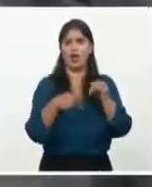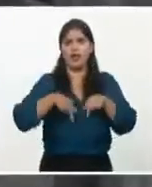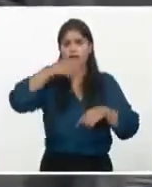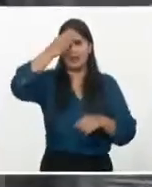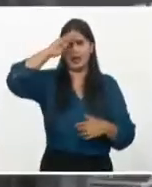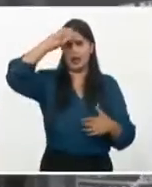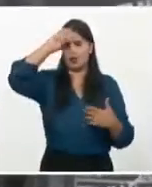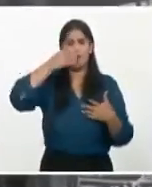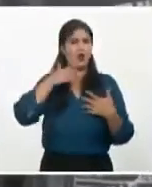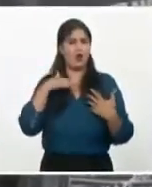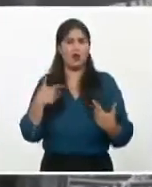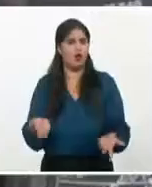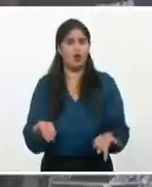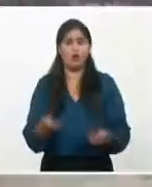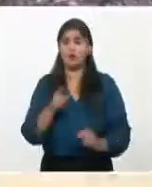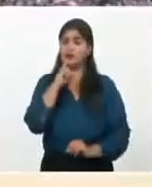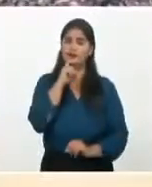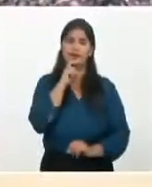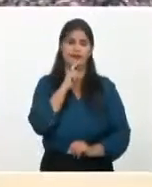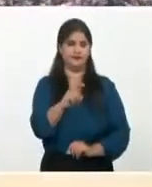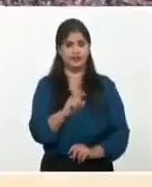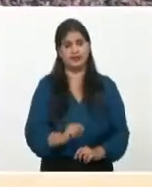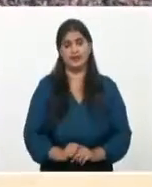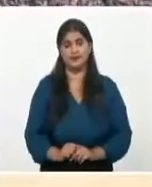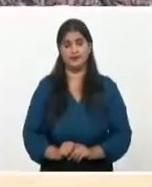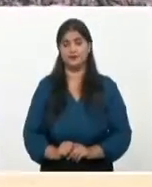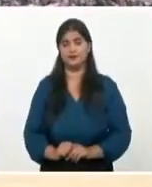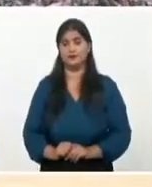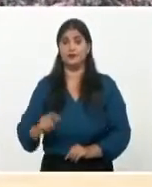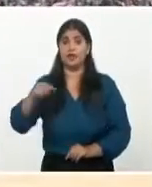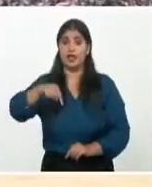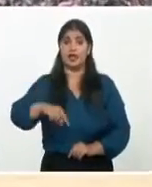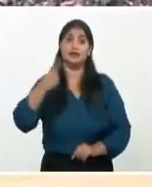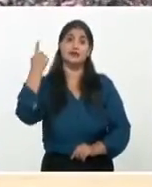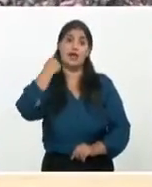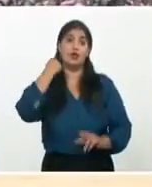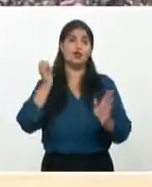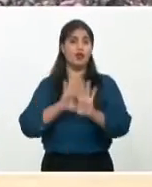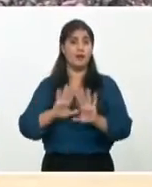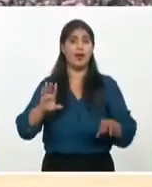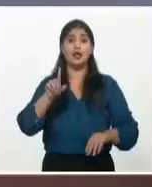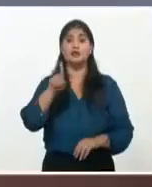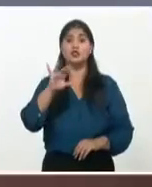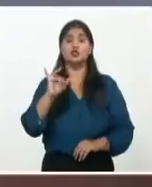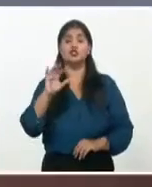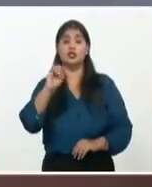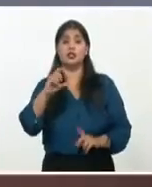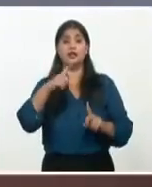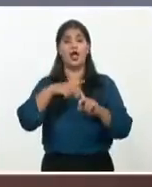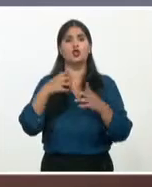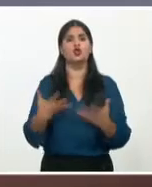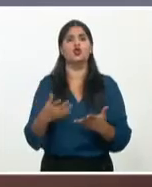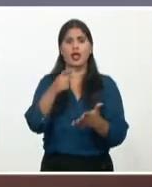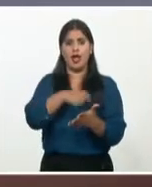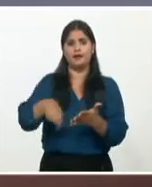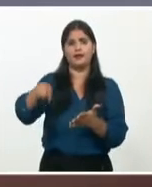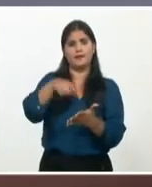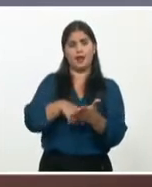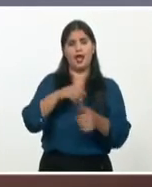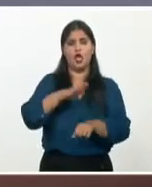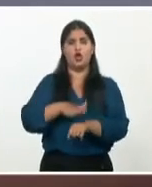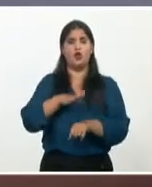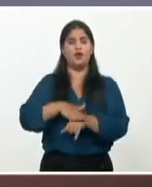de iniciar un proceso de recuperación en el último trimestre, nos quedamos ese año con 170 toneladas por debajo del plan por esta causa. Otra afectación es la retirada